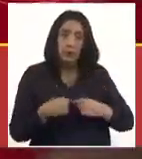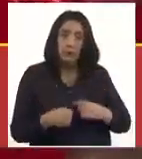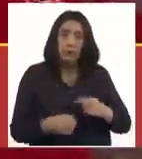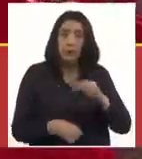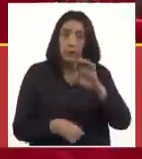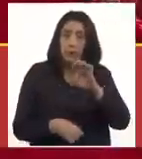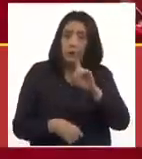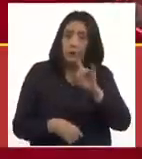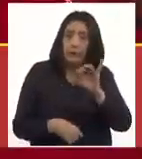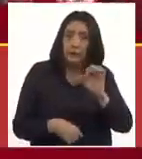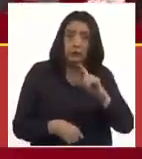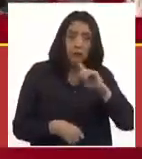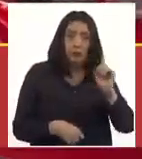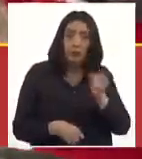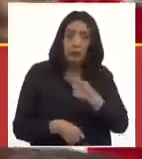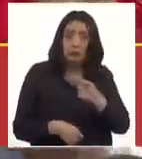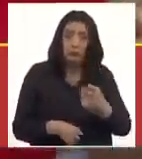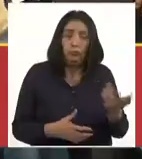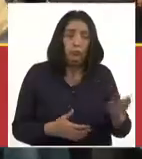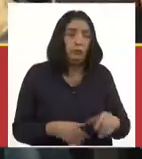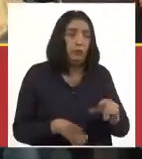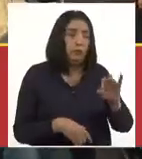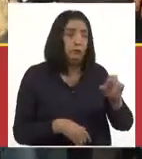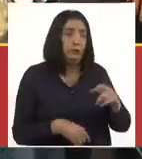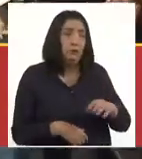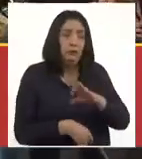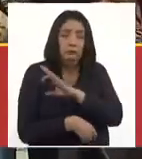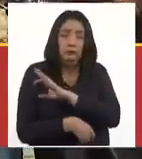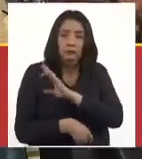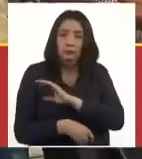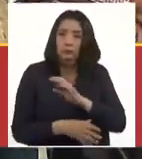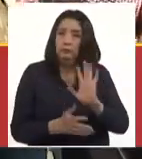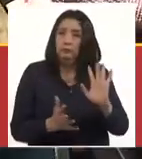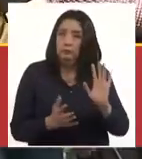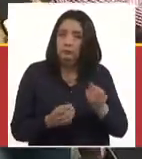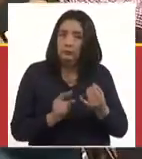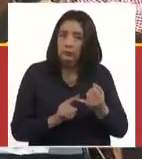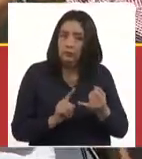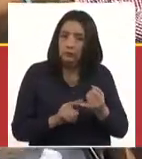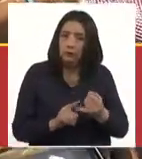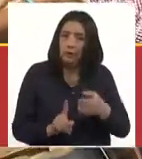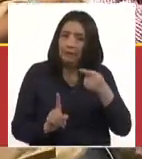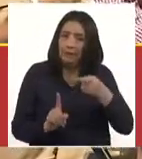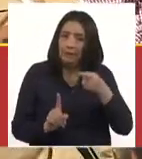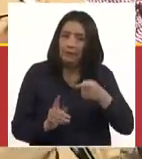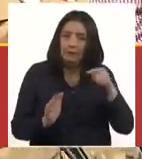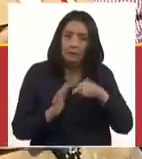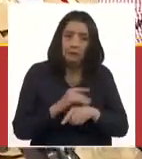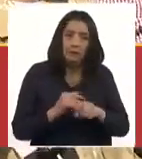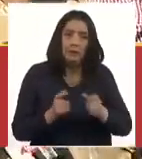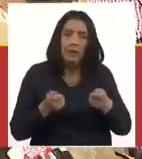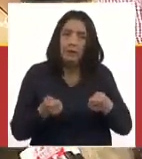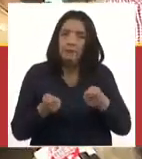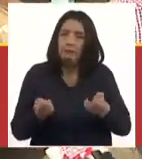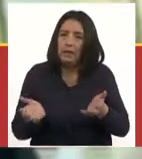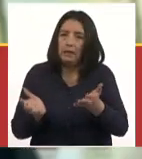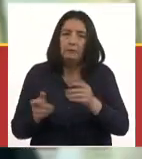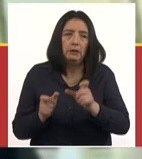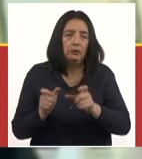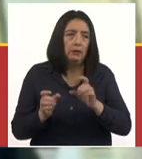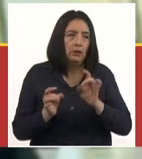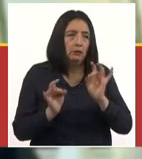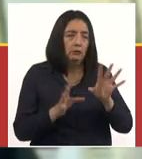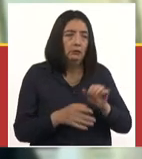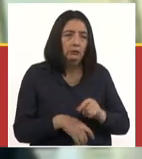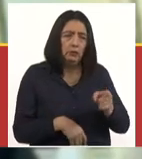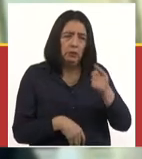Edison Tito Peralta denunció a López Aliaga ante la Fiscalía por los presuntos delitos de amenaza de muerte e incitación al odio. Tienen